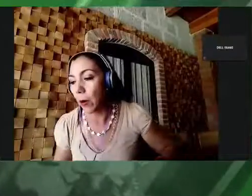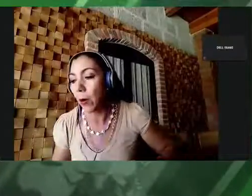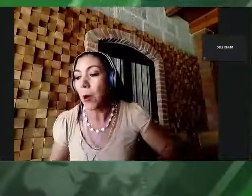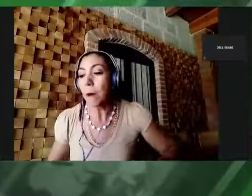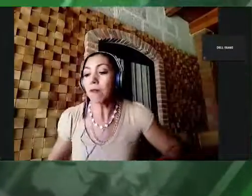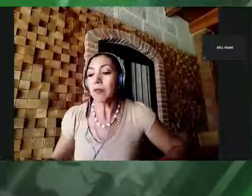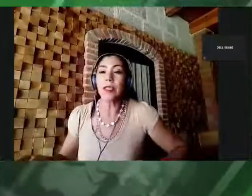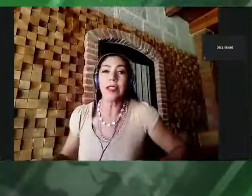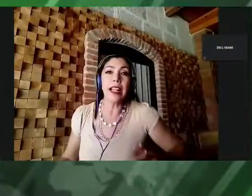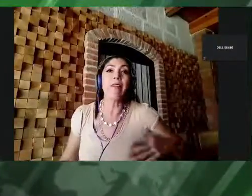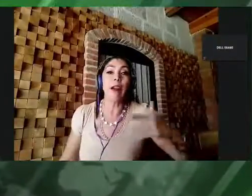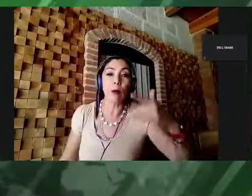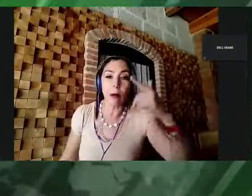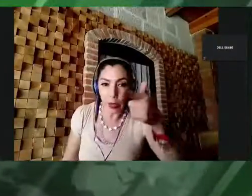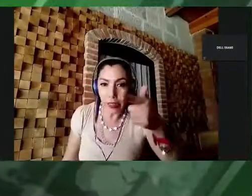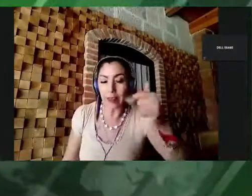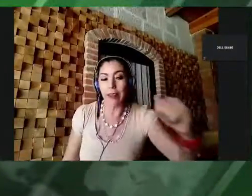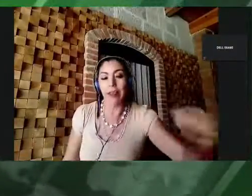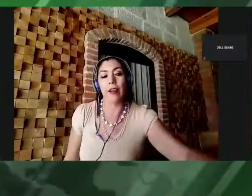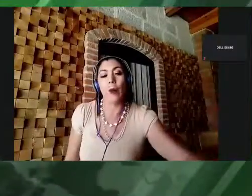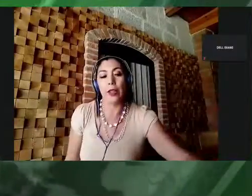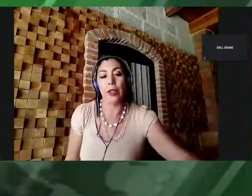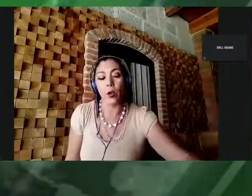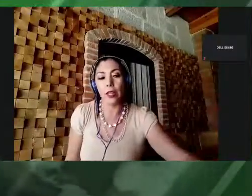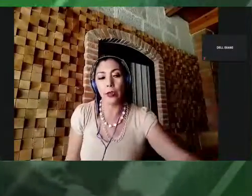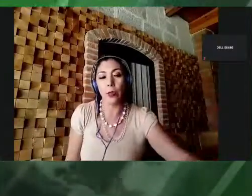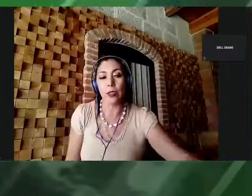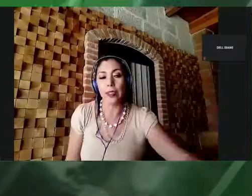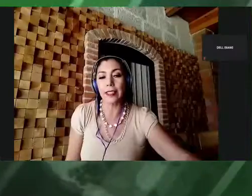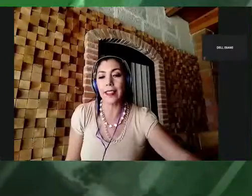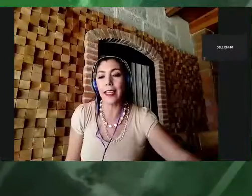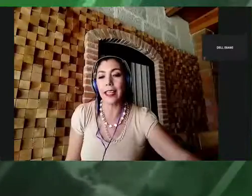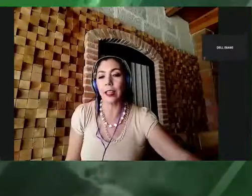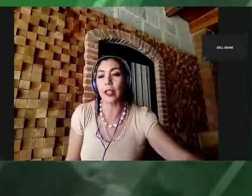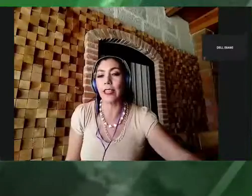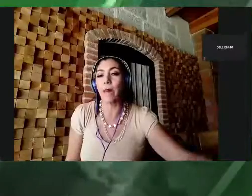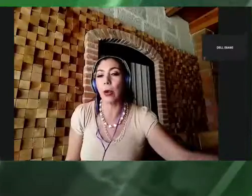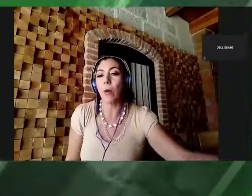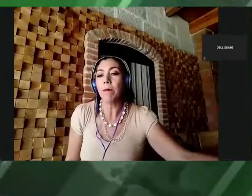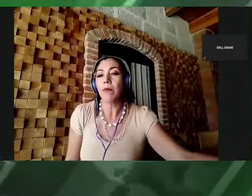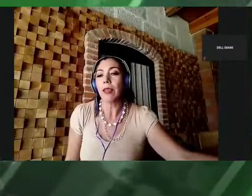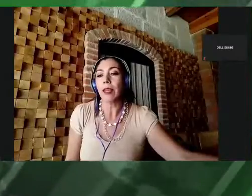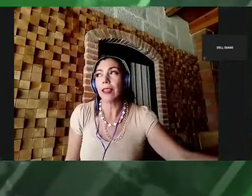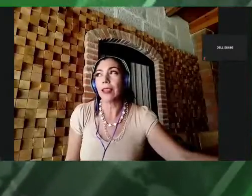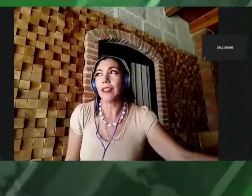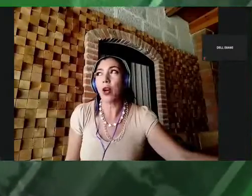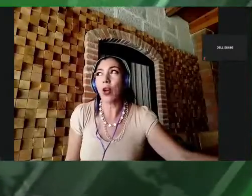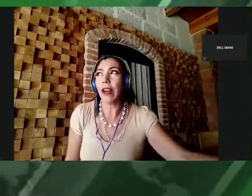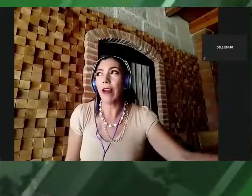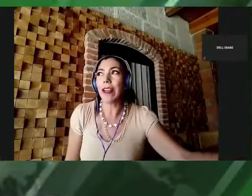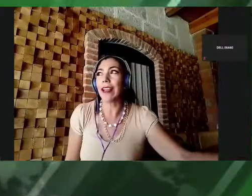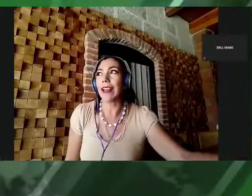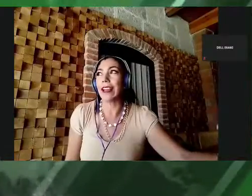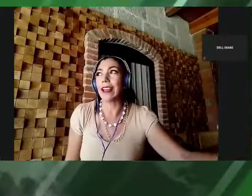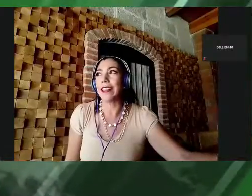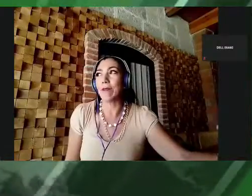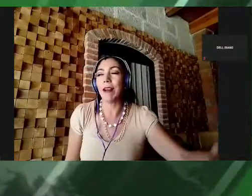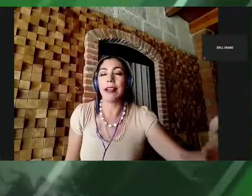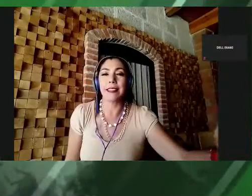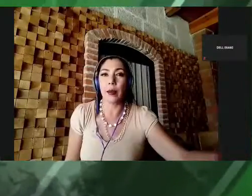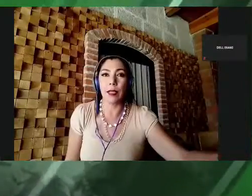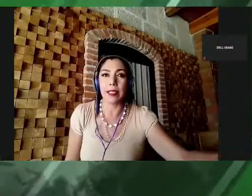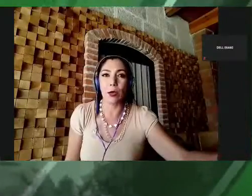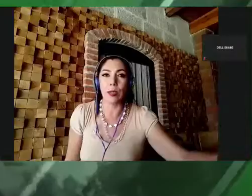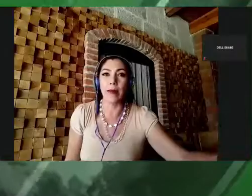de México. Entonces él fue cuando comentó lo que tú nos estás diciendo, Nati, pero yo creo que se